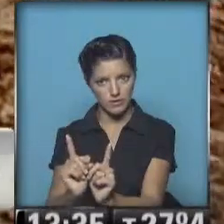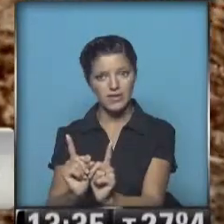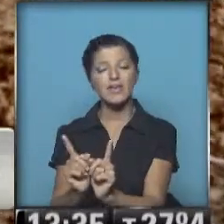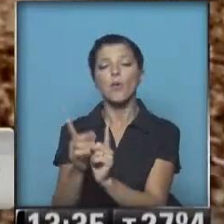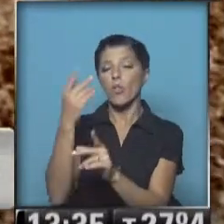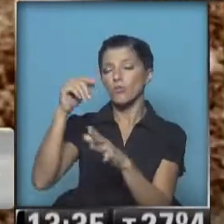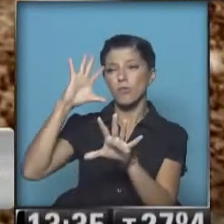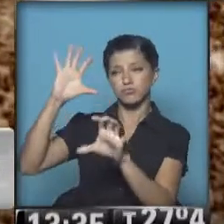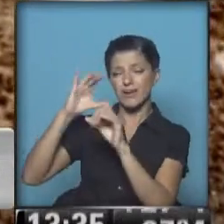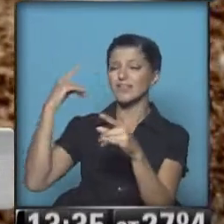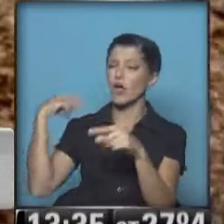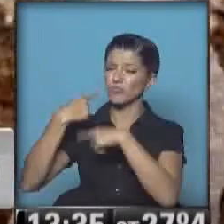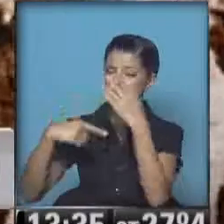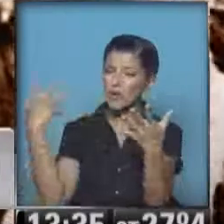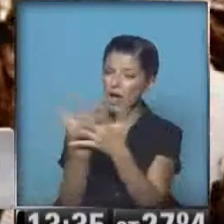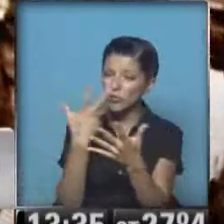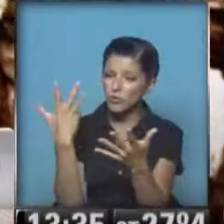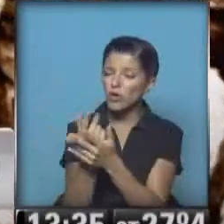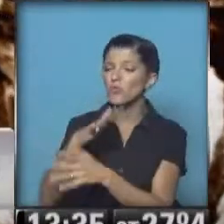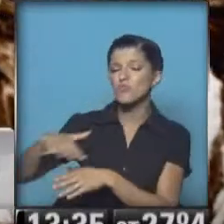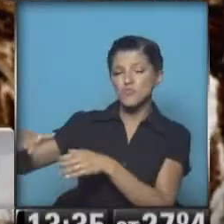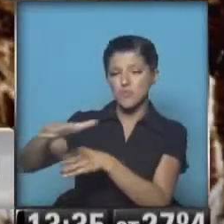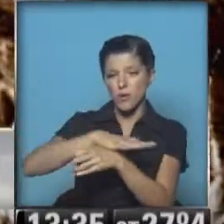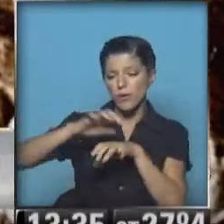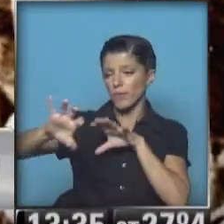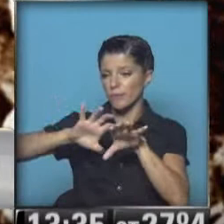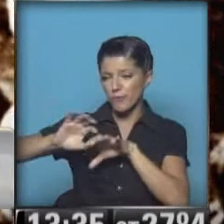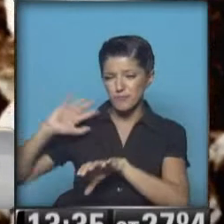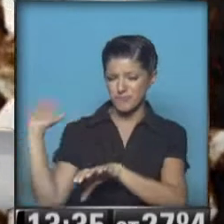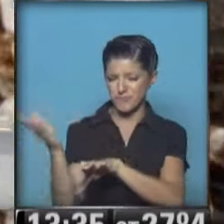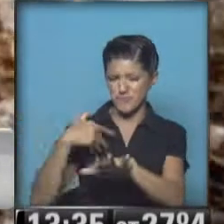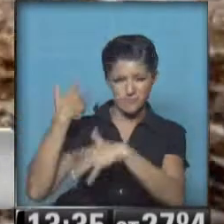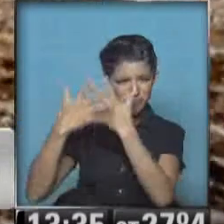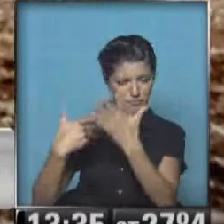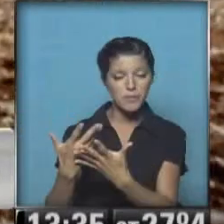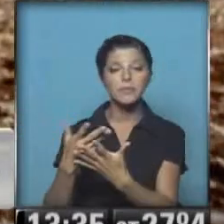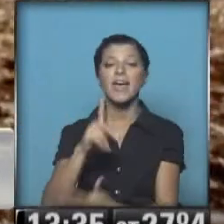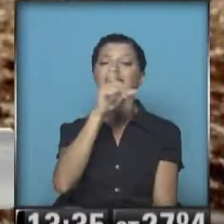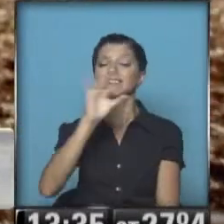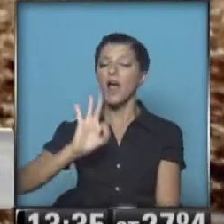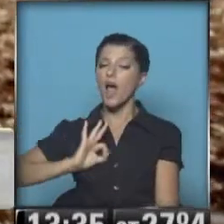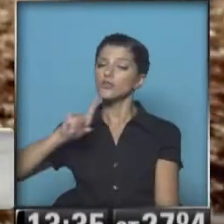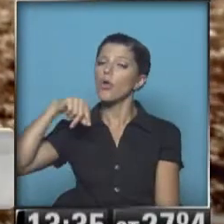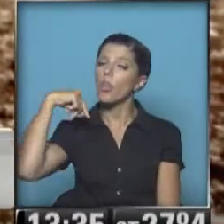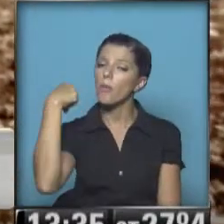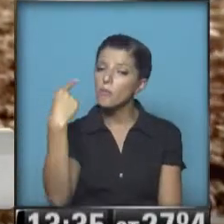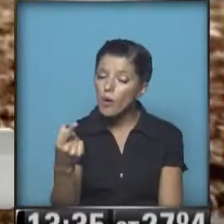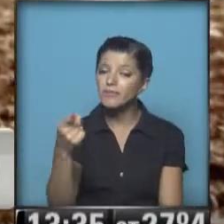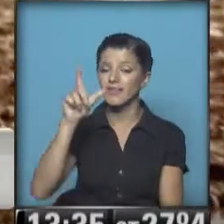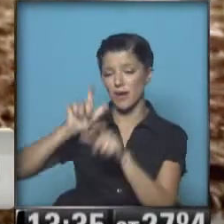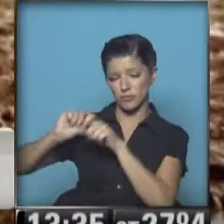dolor y sufrimiento en un pueblo violentado y fragmentado. 100 años después, el exterminio